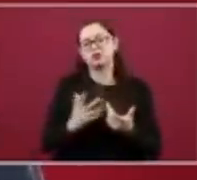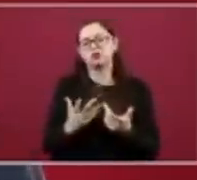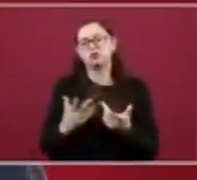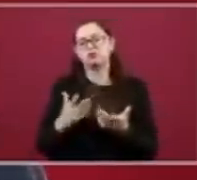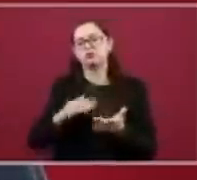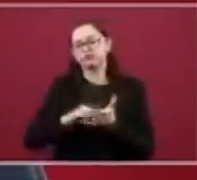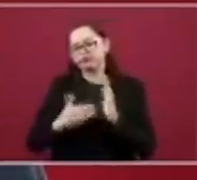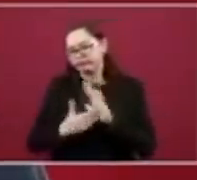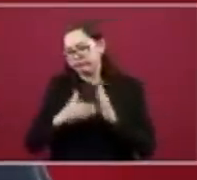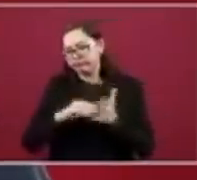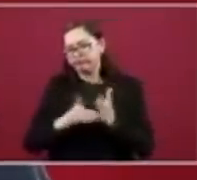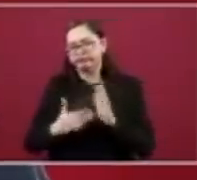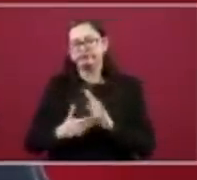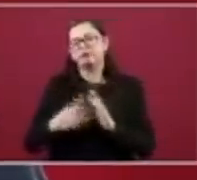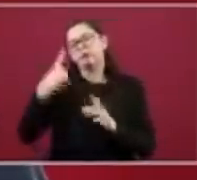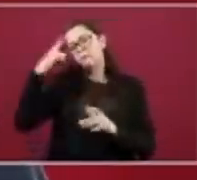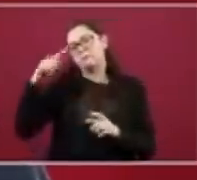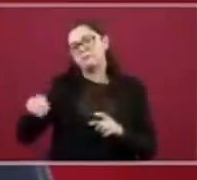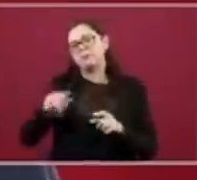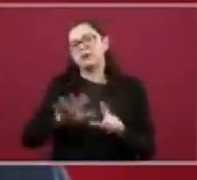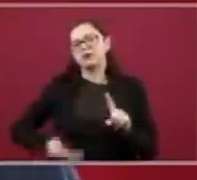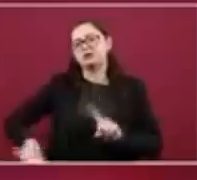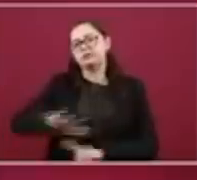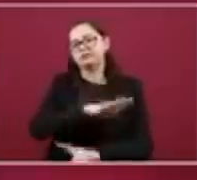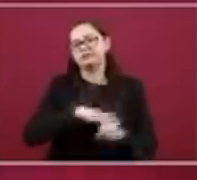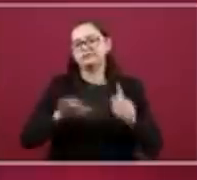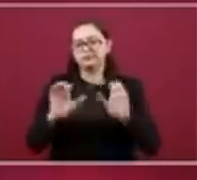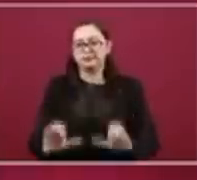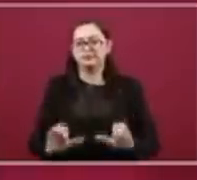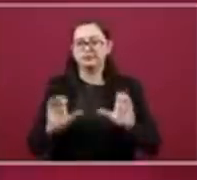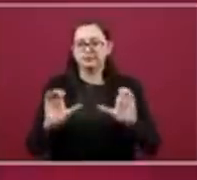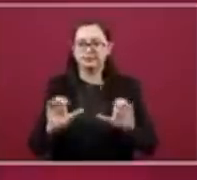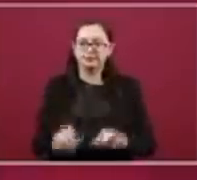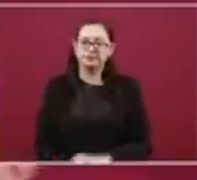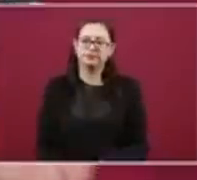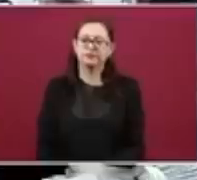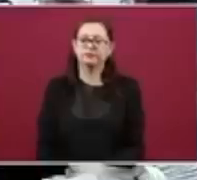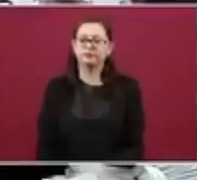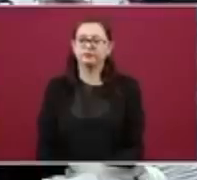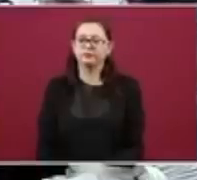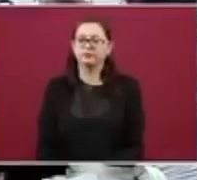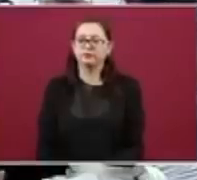Armadas para garantizar la seguridad de los ciudadanos.